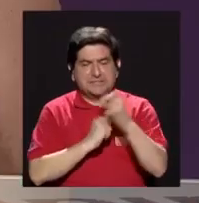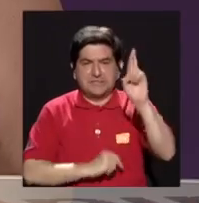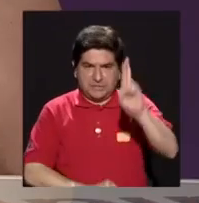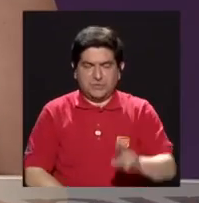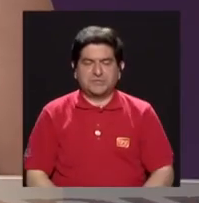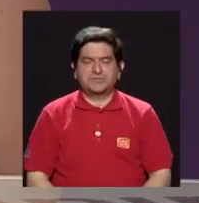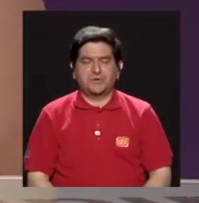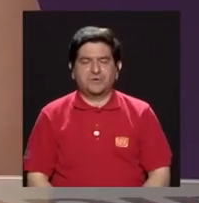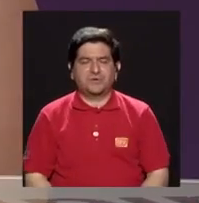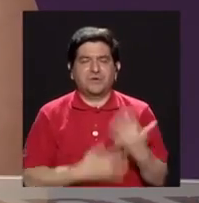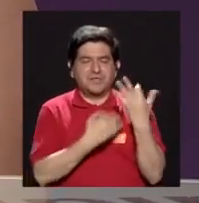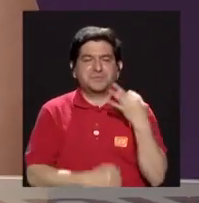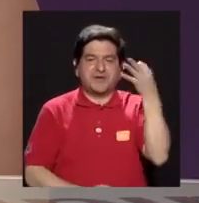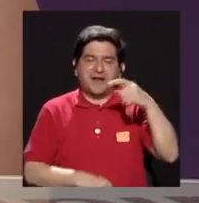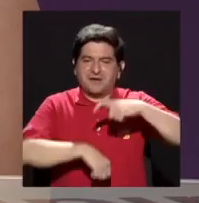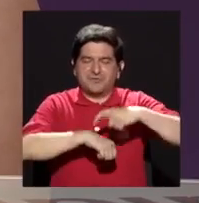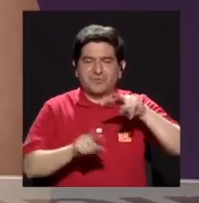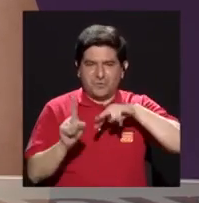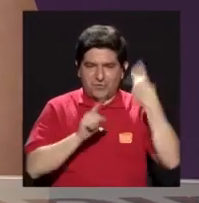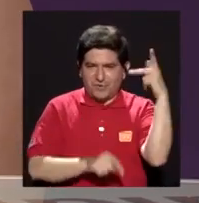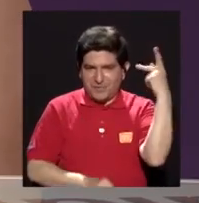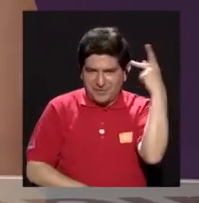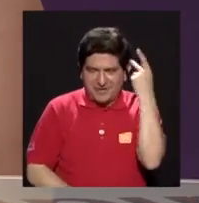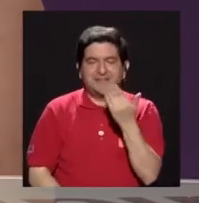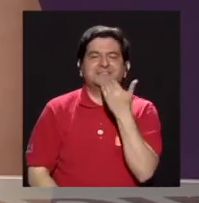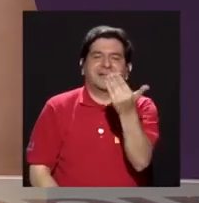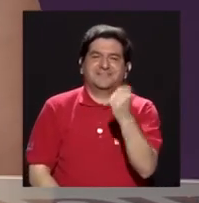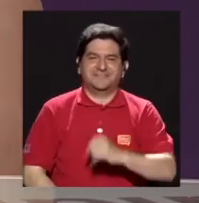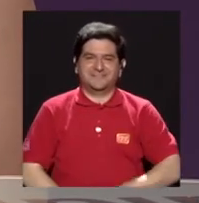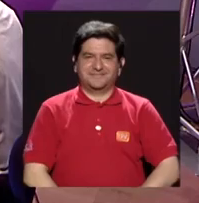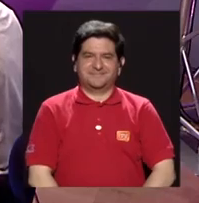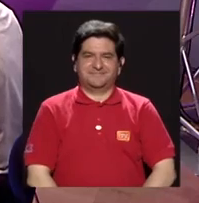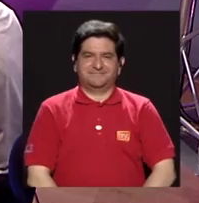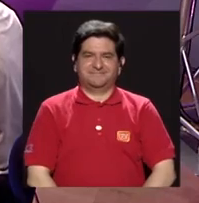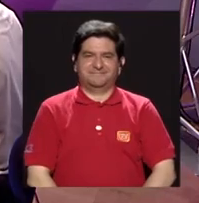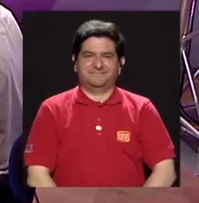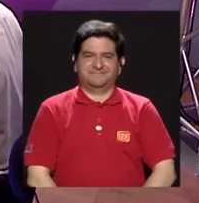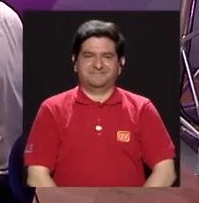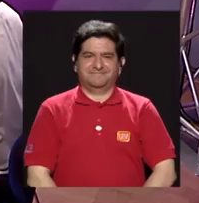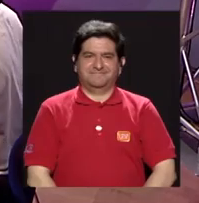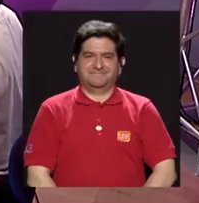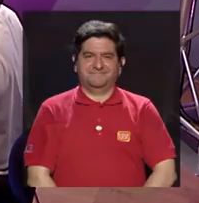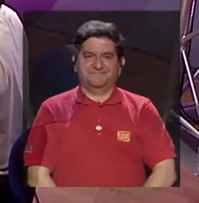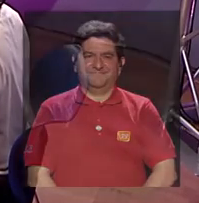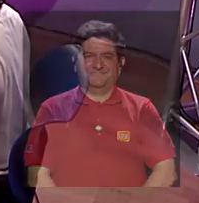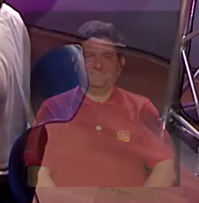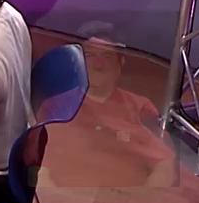Las esperamos en otro momento en Miradas Políticas. Muchas gracias. Muchas gracias.